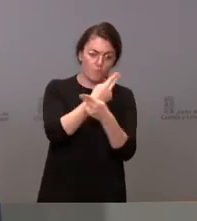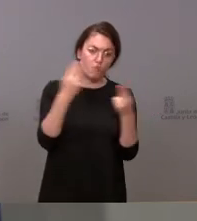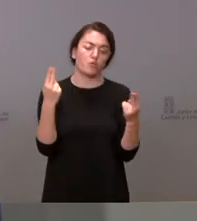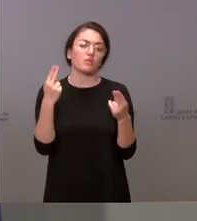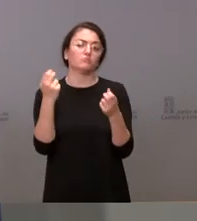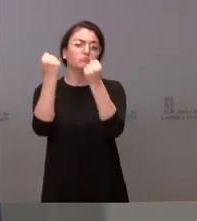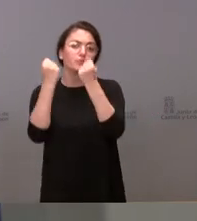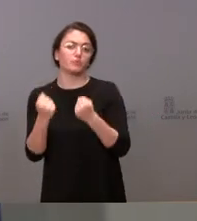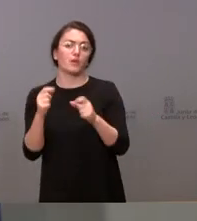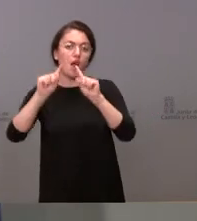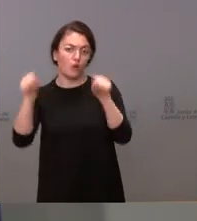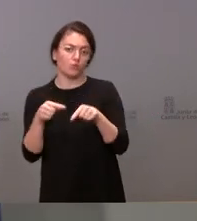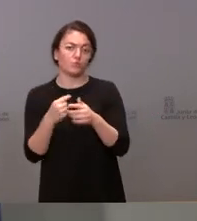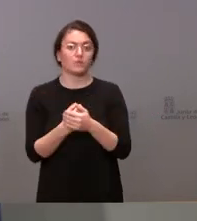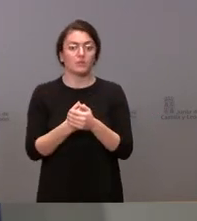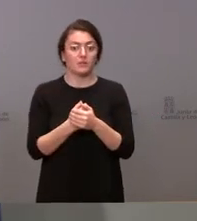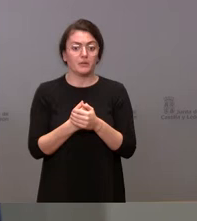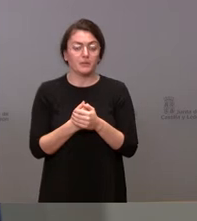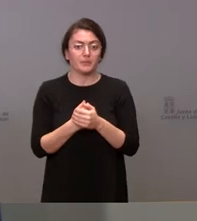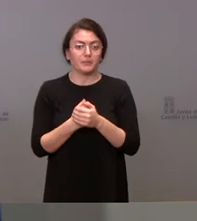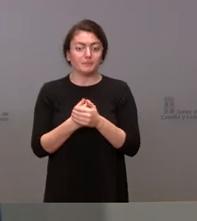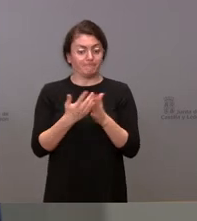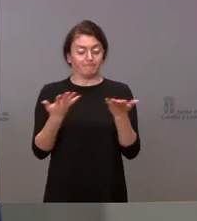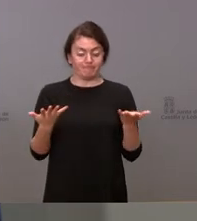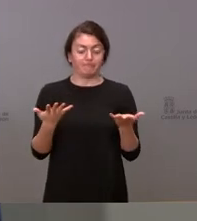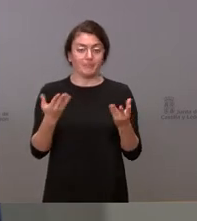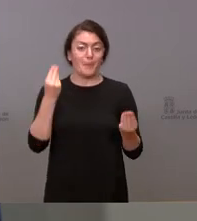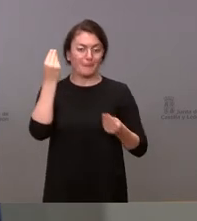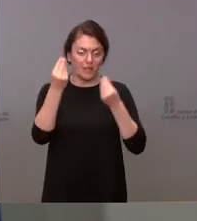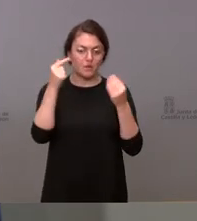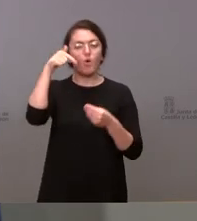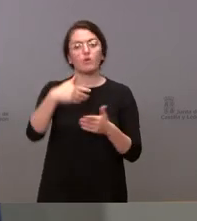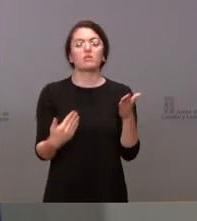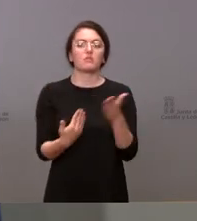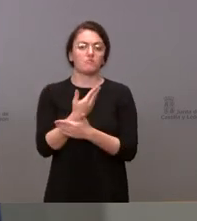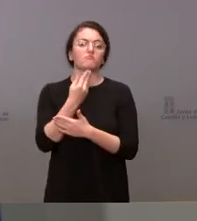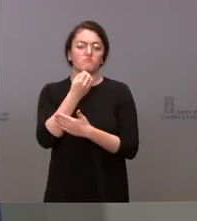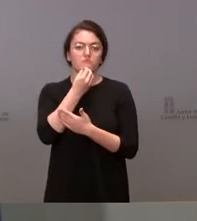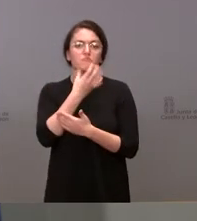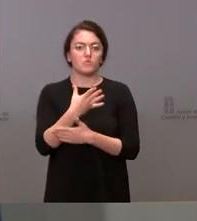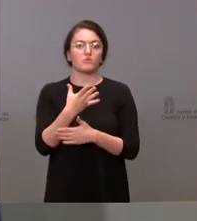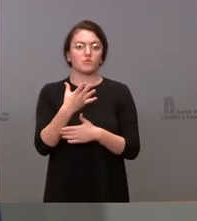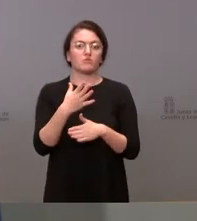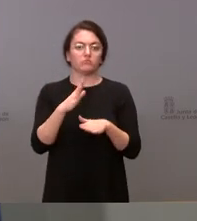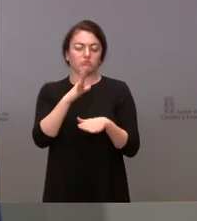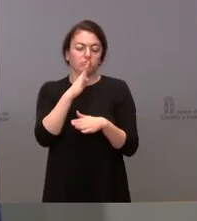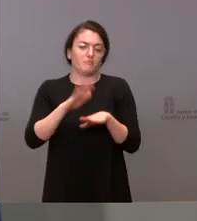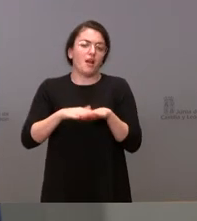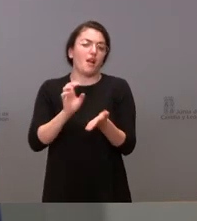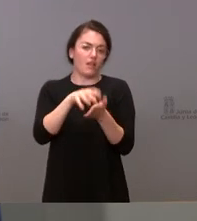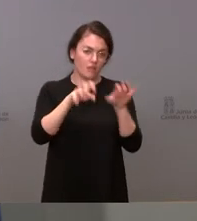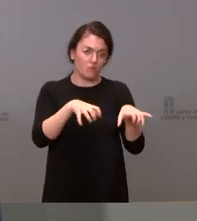autónomos. Creemos que es, sinceramente, un buen día para la transparencia en nuestra comunidad y esperamos,